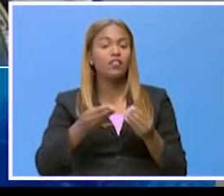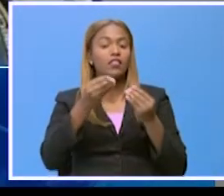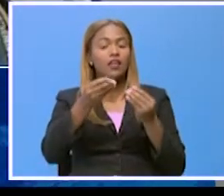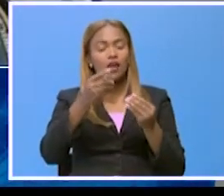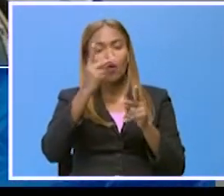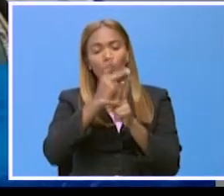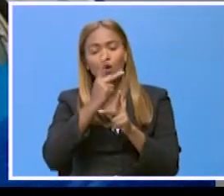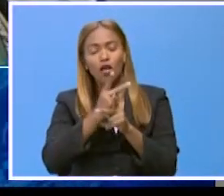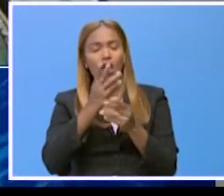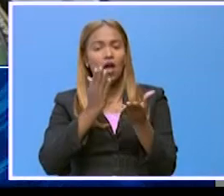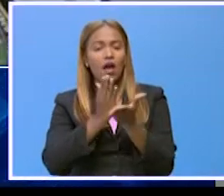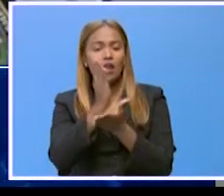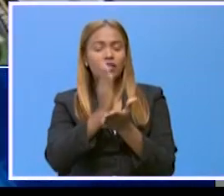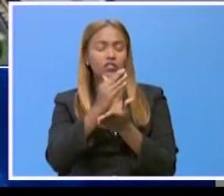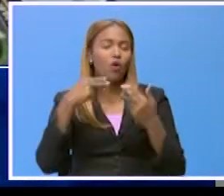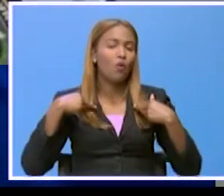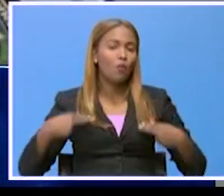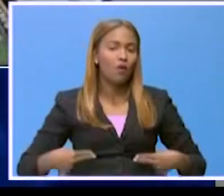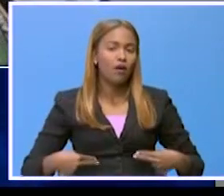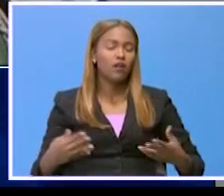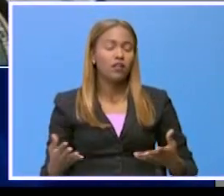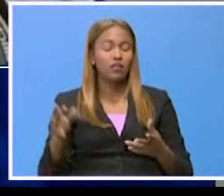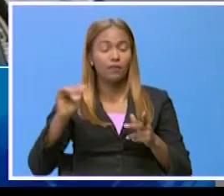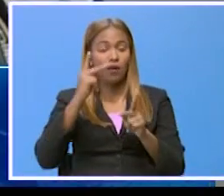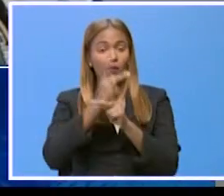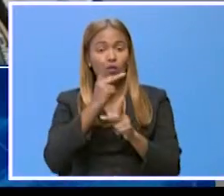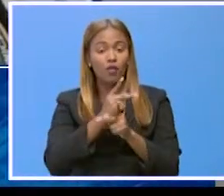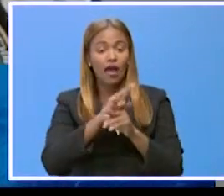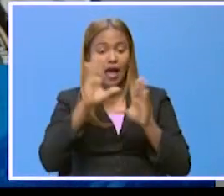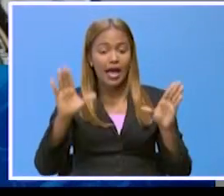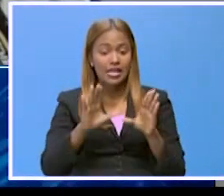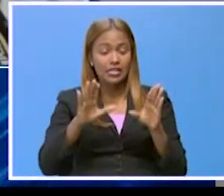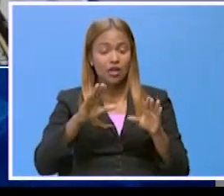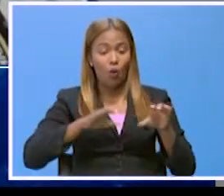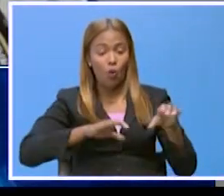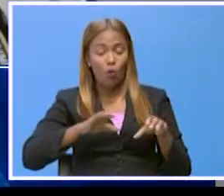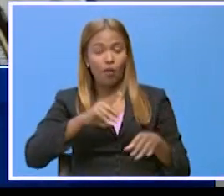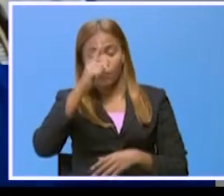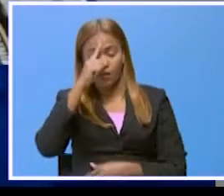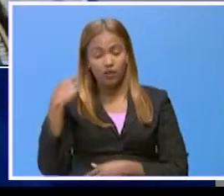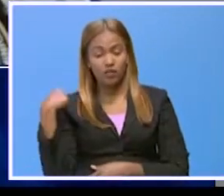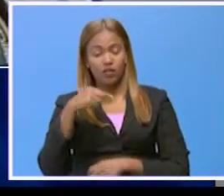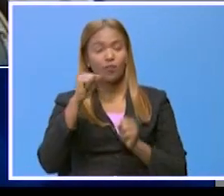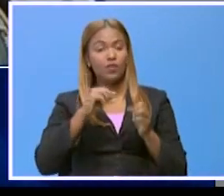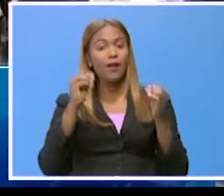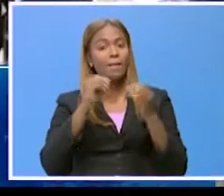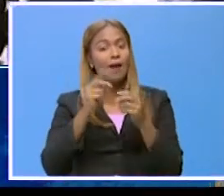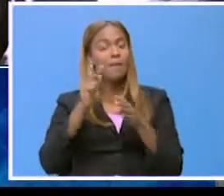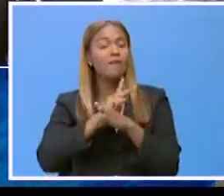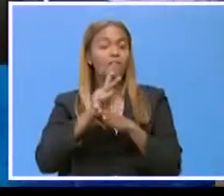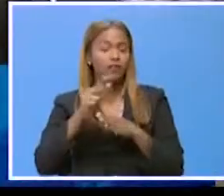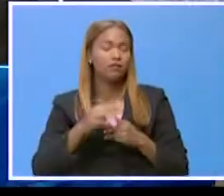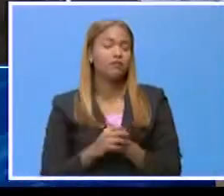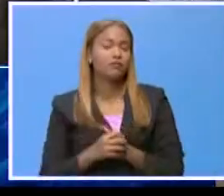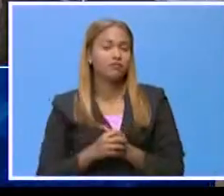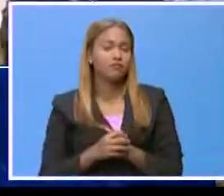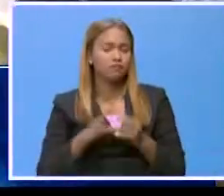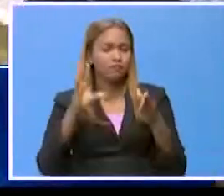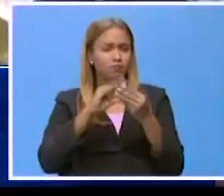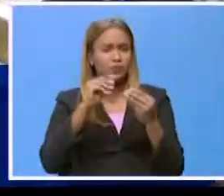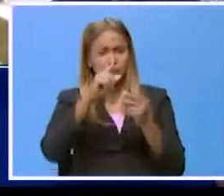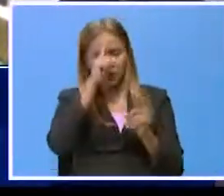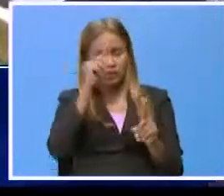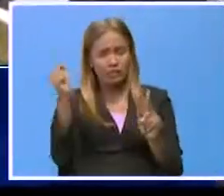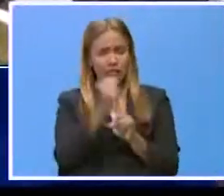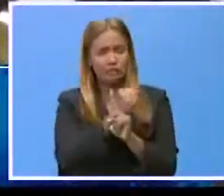humanos de la las actuaciones nuestras que sean cada día más profesionales con relación a la violencia de